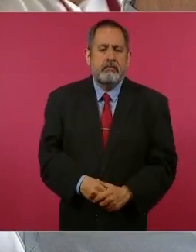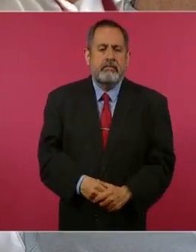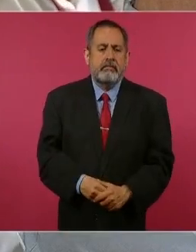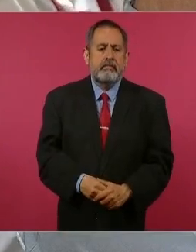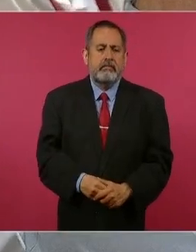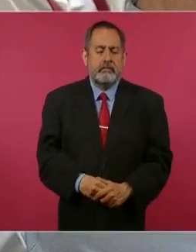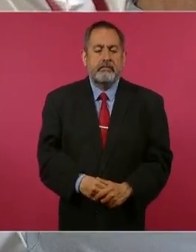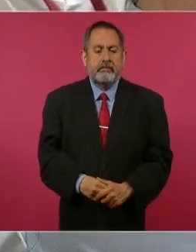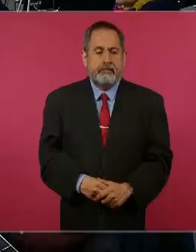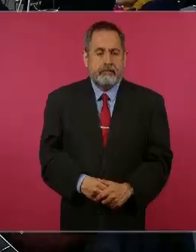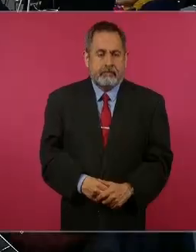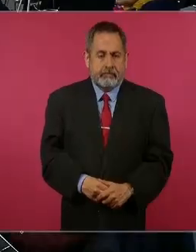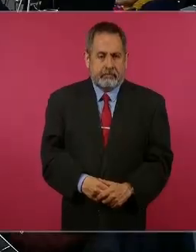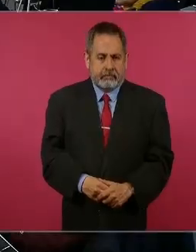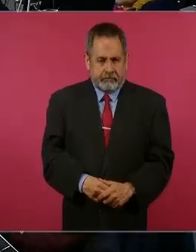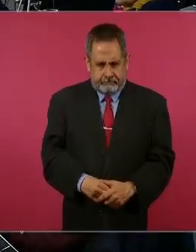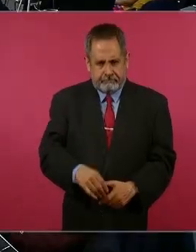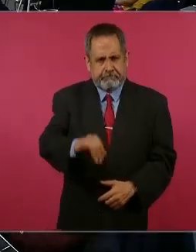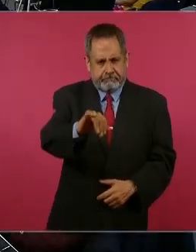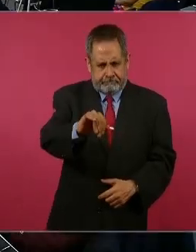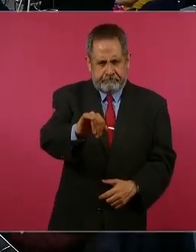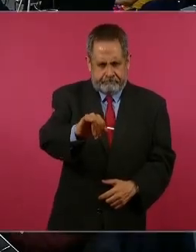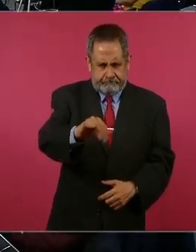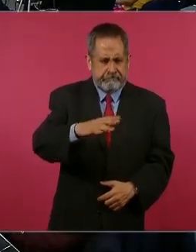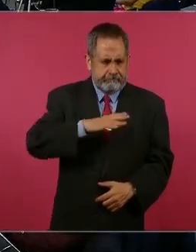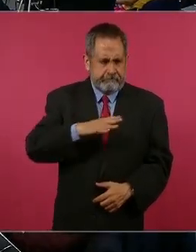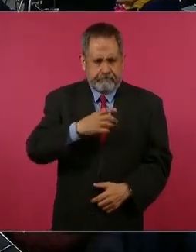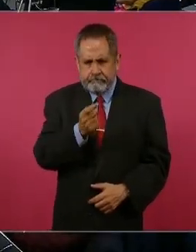servidores de la nación